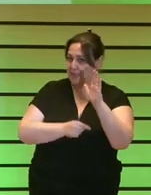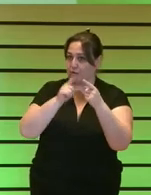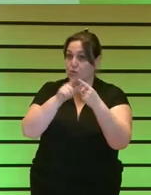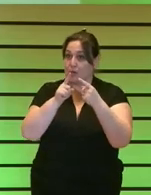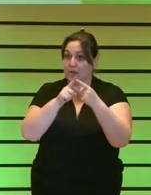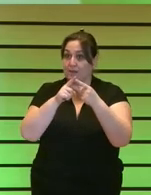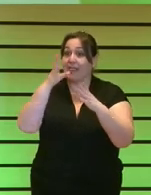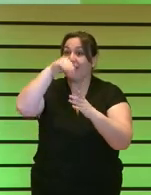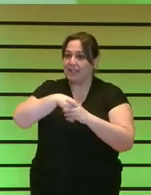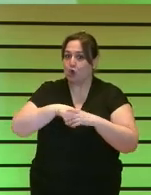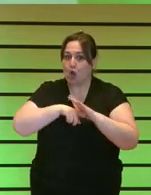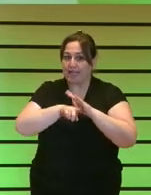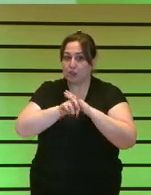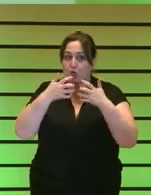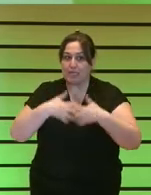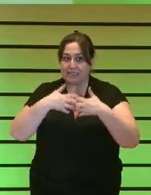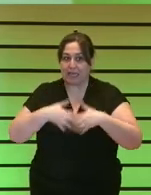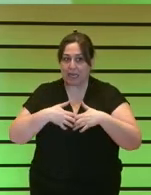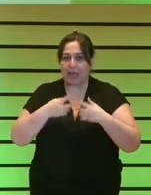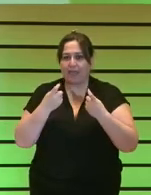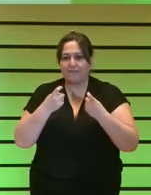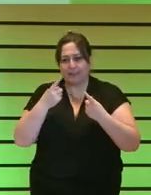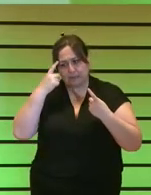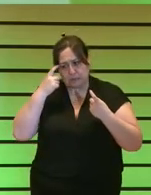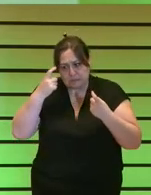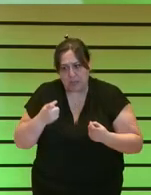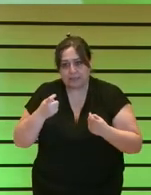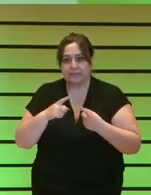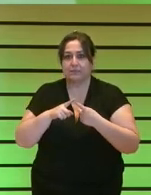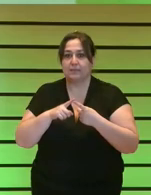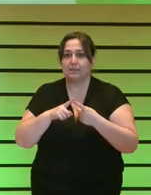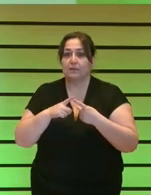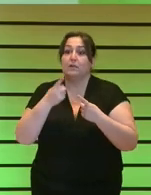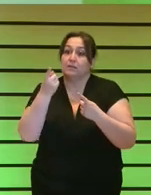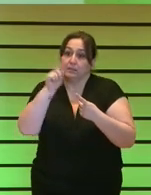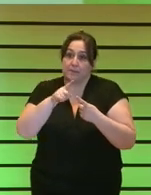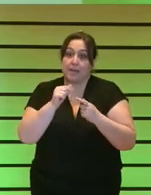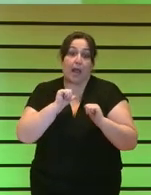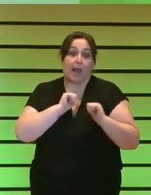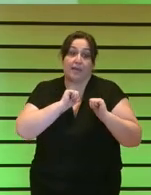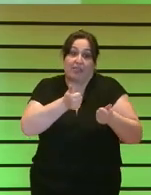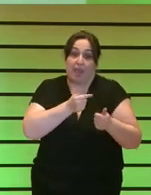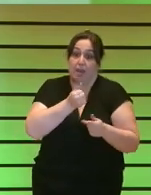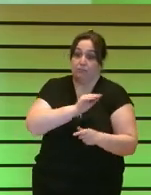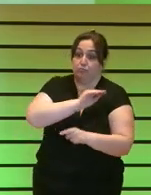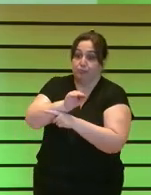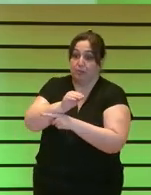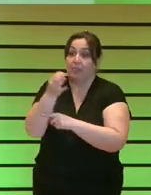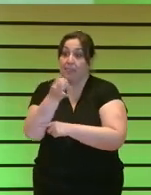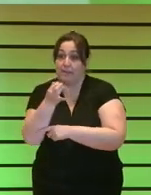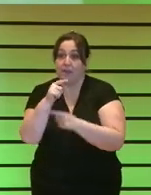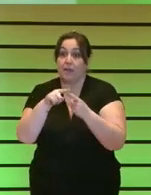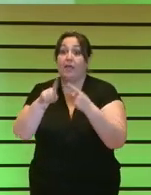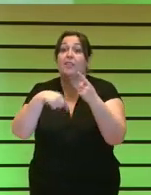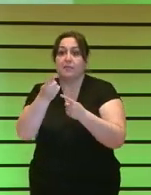en la gestión interna que por cierto la gran mayoría de cuestiones va a ser ahorro de costes igual te supone una inversión inicial pero es que lo vas a recuperar enseguida porque es